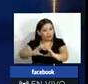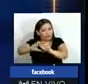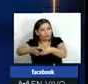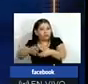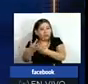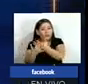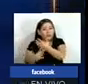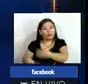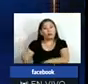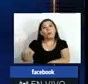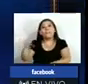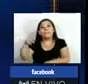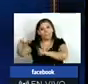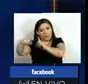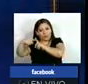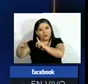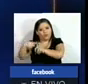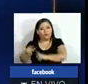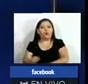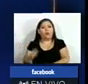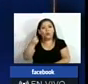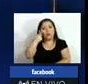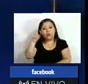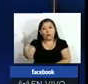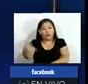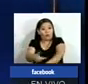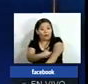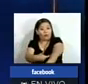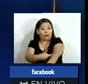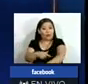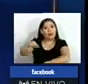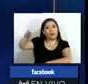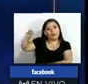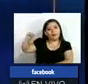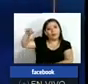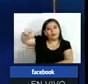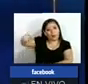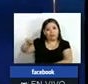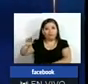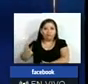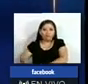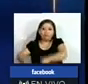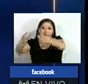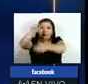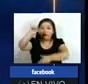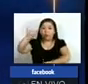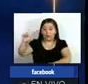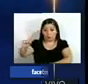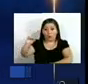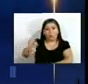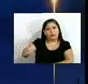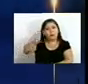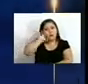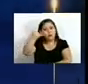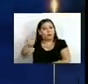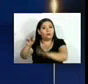del tipo B positivo. Él se encuentra en el Hospital Médico Quirúrgico del Seguro Social y usted puede llamar al número